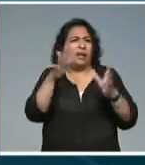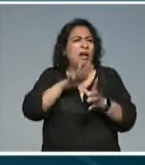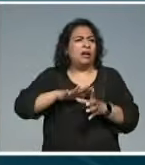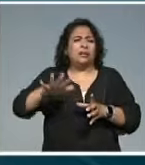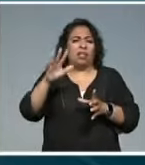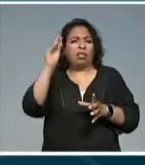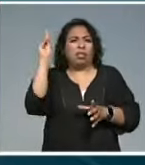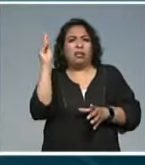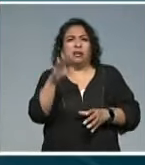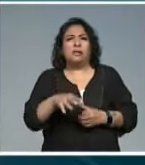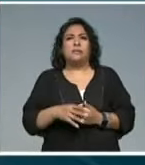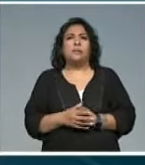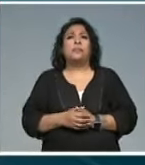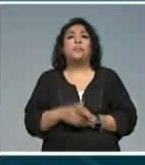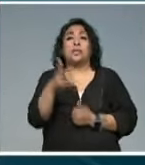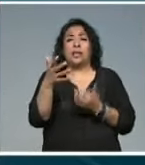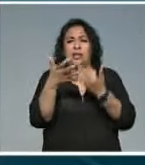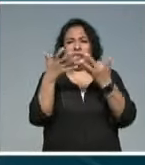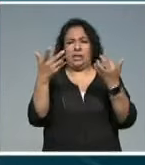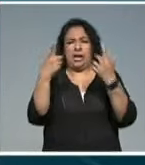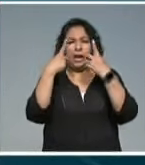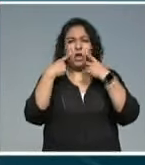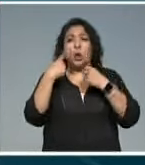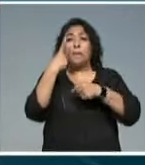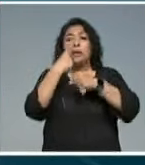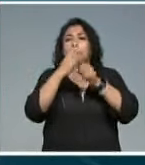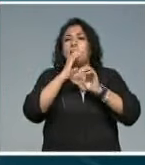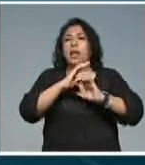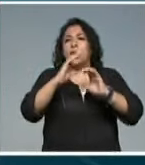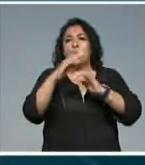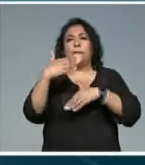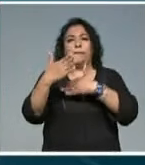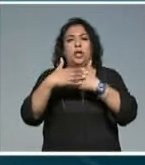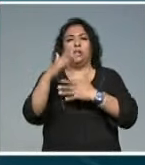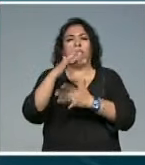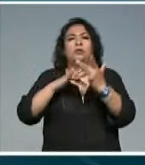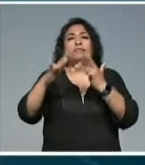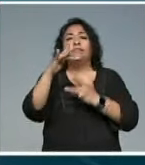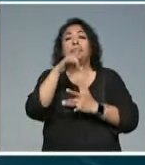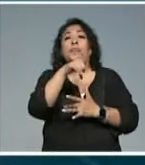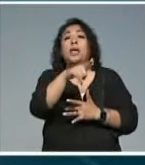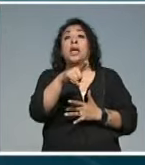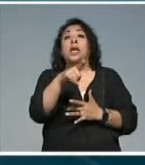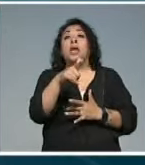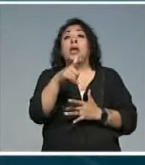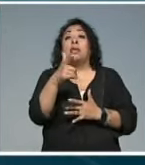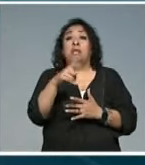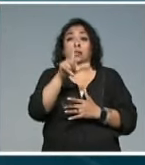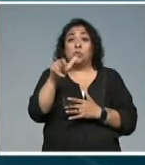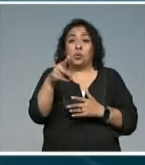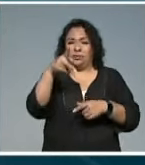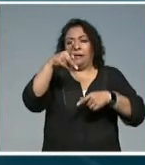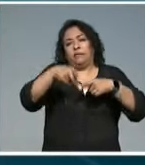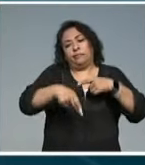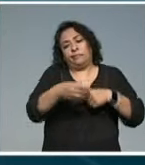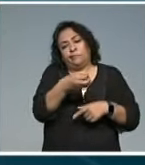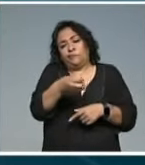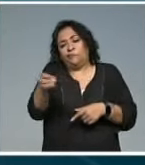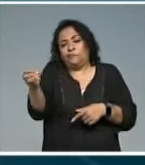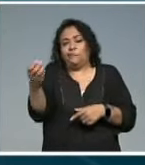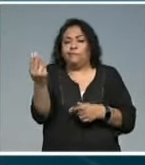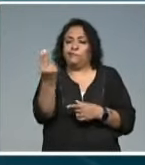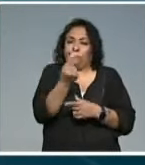ambiente. La Tierra Llora es el primer sencillo de su próximo álbum de estudio, realizado luego de una pausa obligada